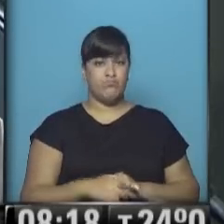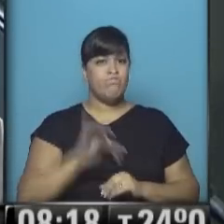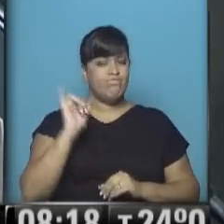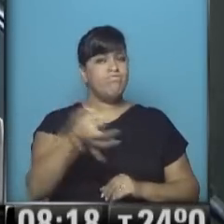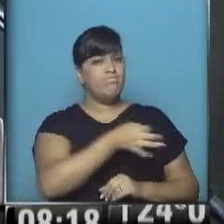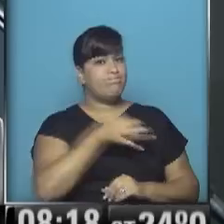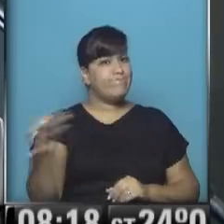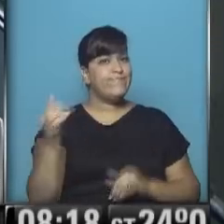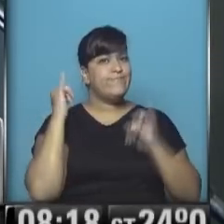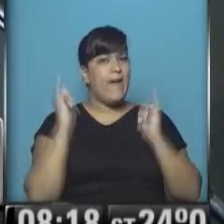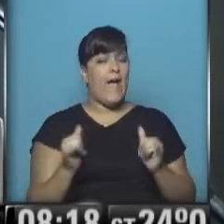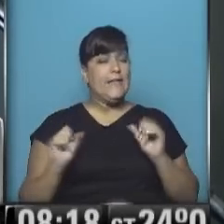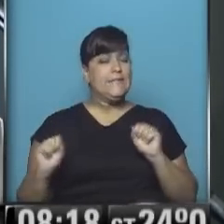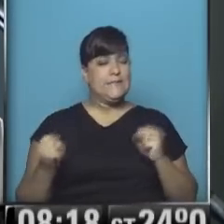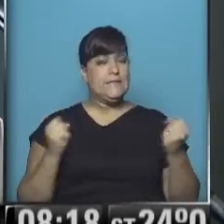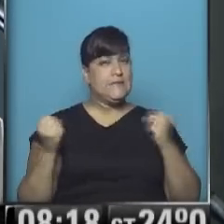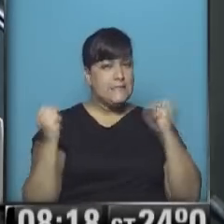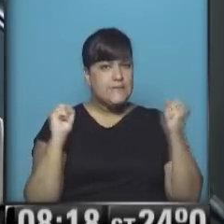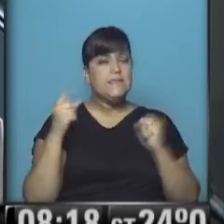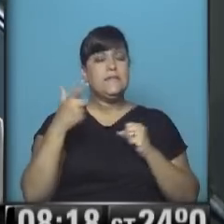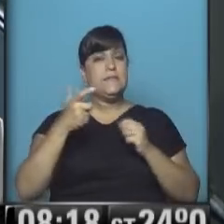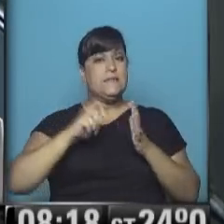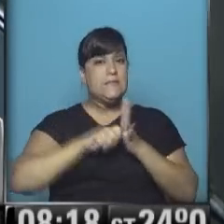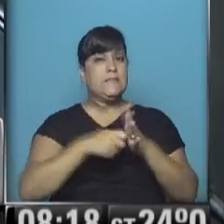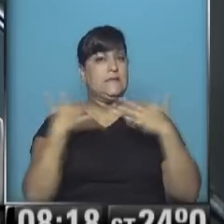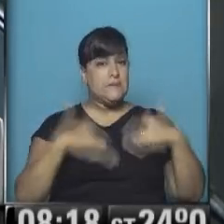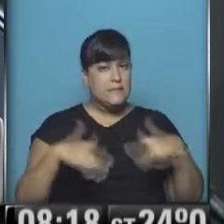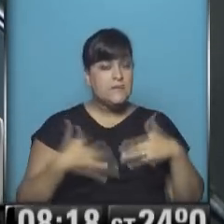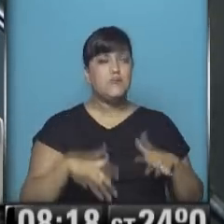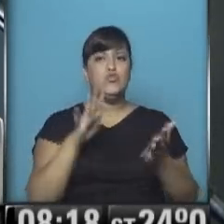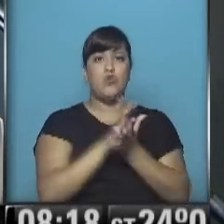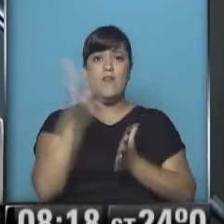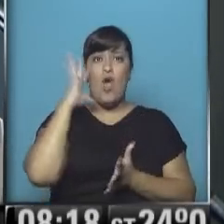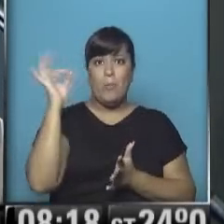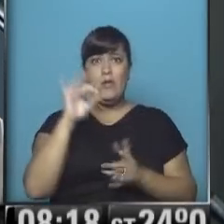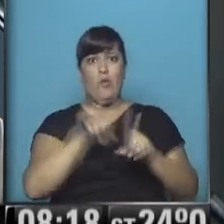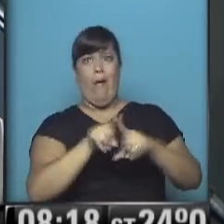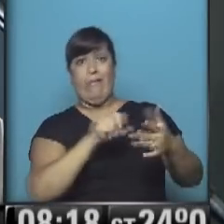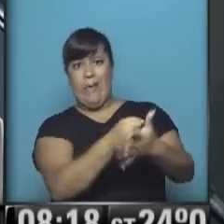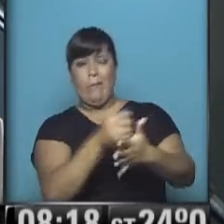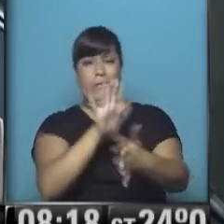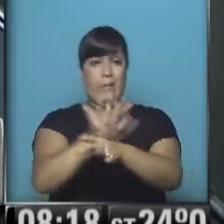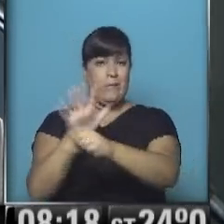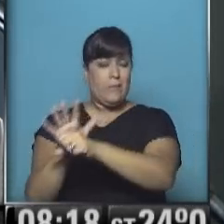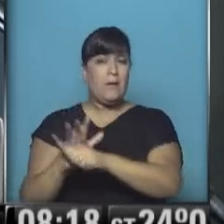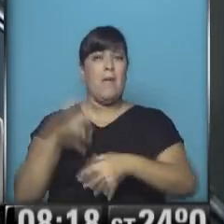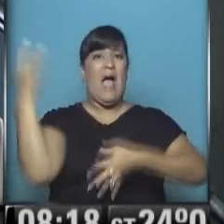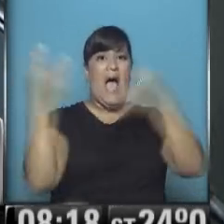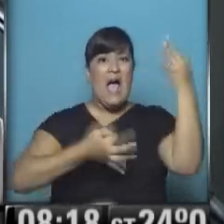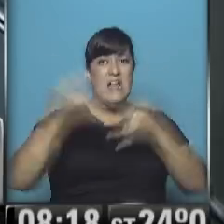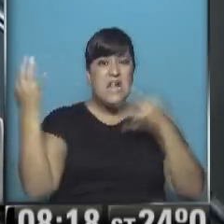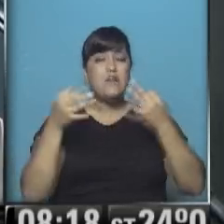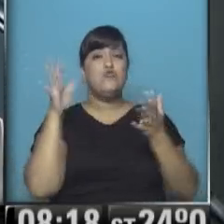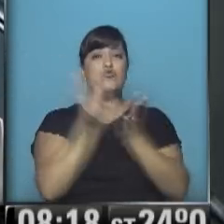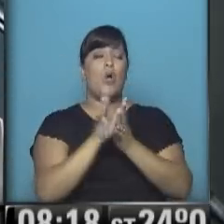que existe fuerte tensión en términos de opiniones, que existe disparidad de análisis respecto a